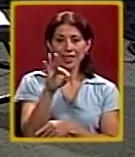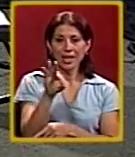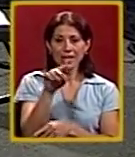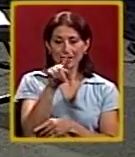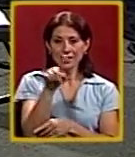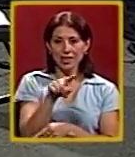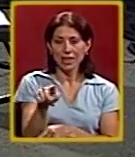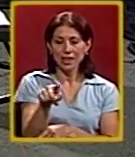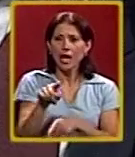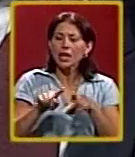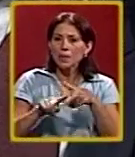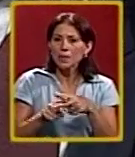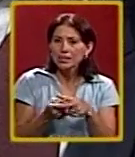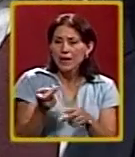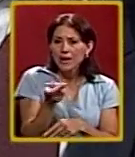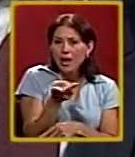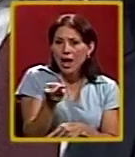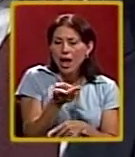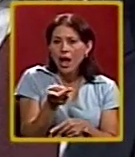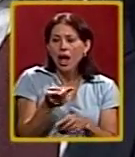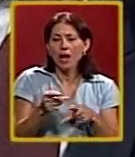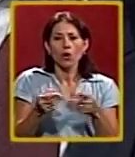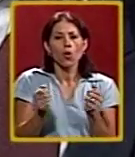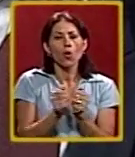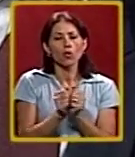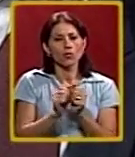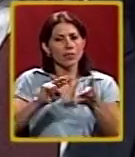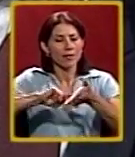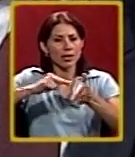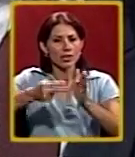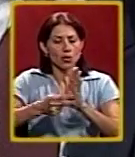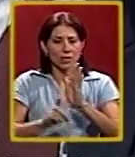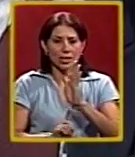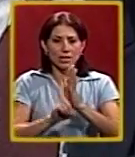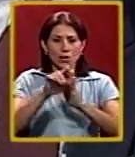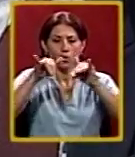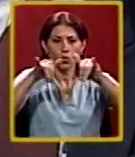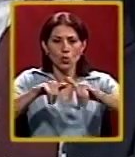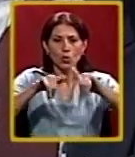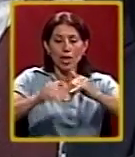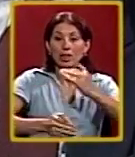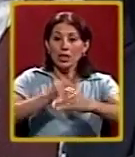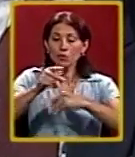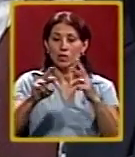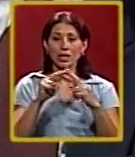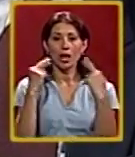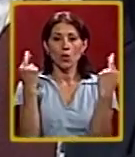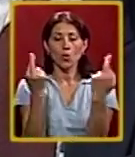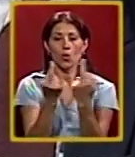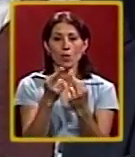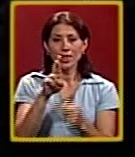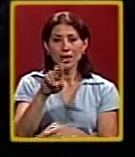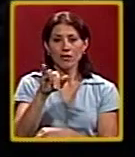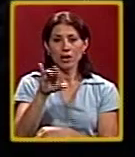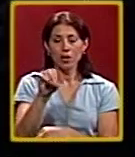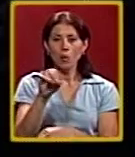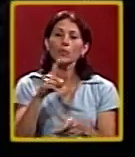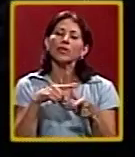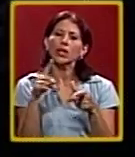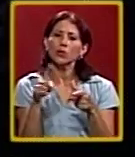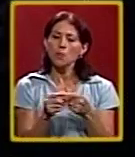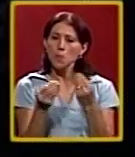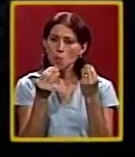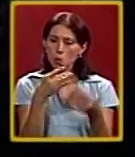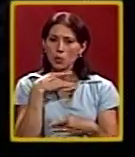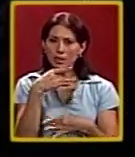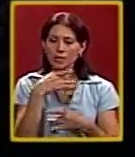sobre las definiciones de lo que era desarrollo sostenible después de la Cumbre del Río. Entonces, fue muy interesante, muy